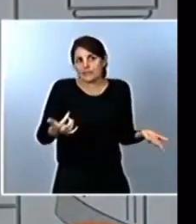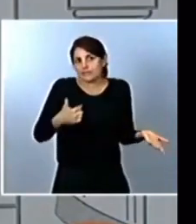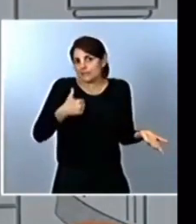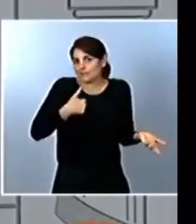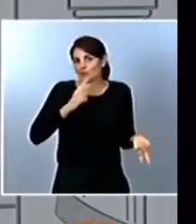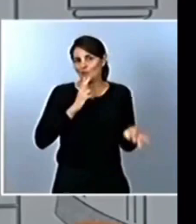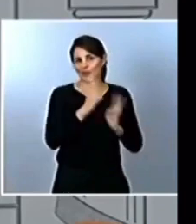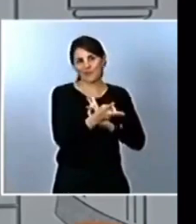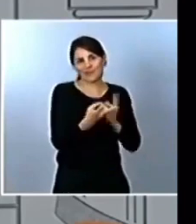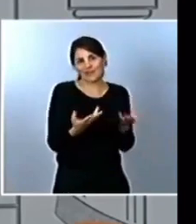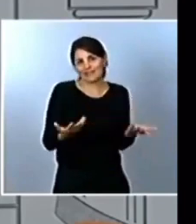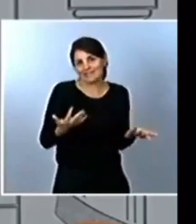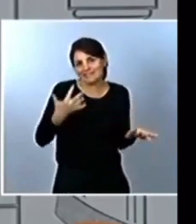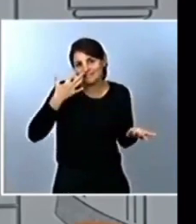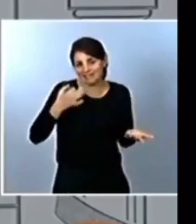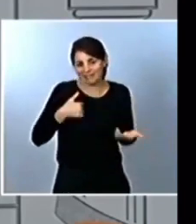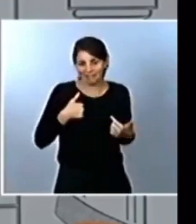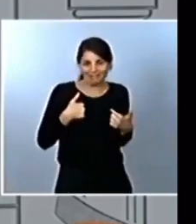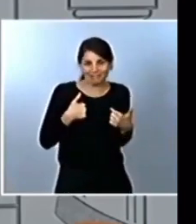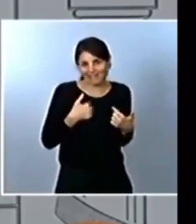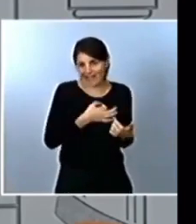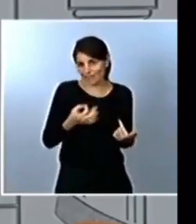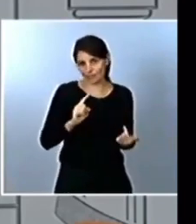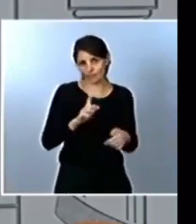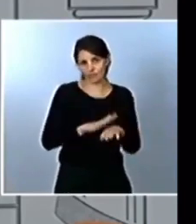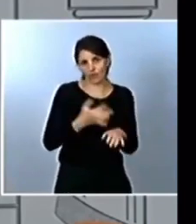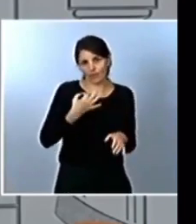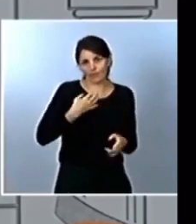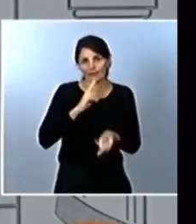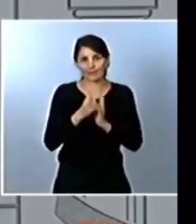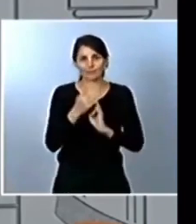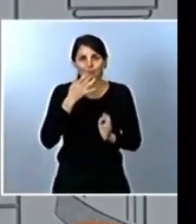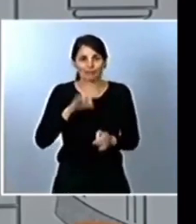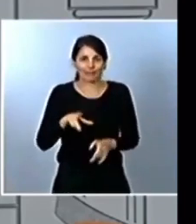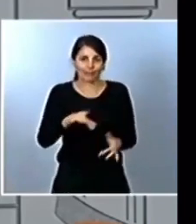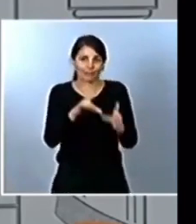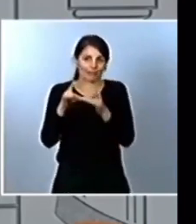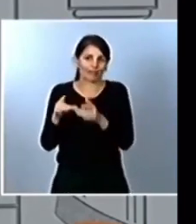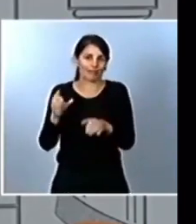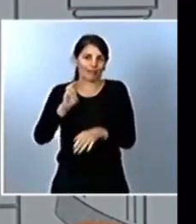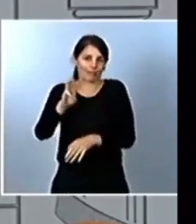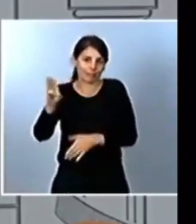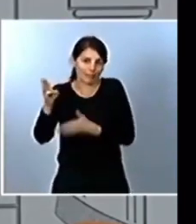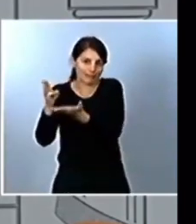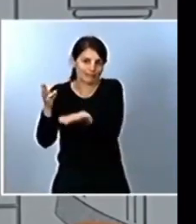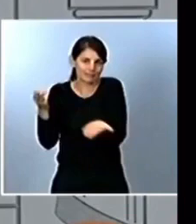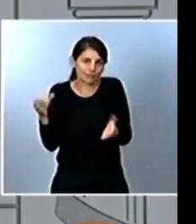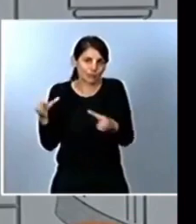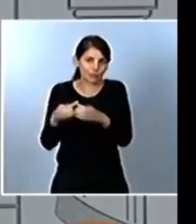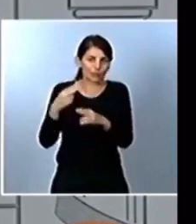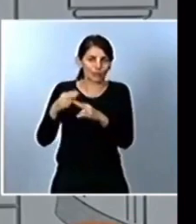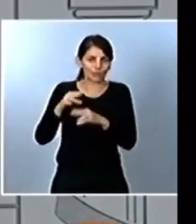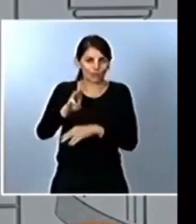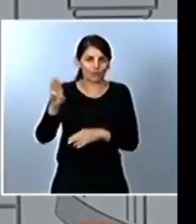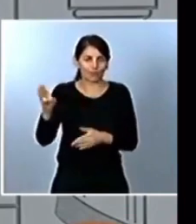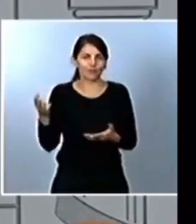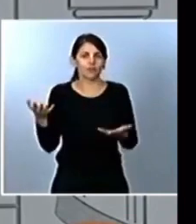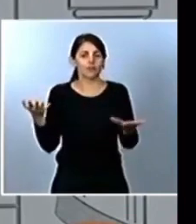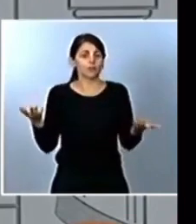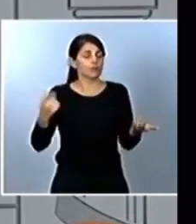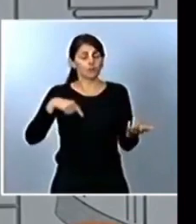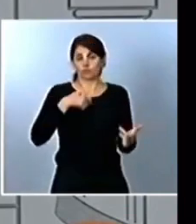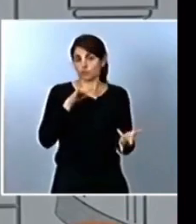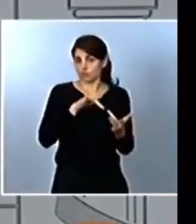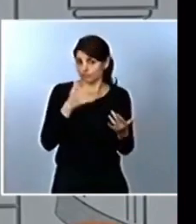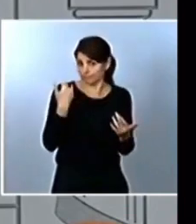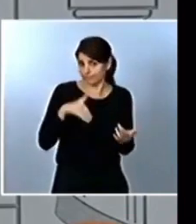esta pregunta. Tendrá que ser, en este caso, el Partido Popular, y, por tanto, hemos tenido una conversación cordial, como suele ser habitual,